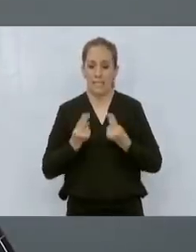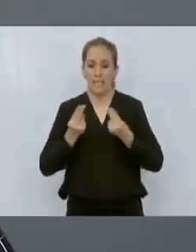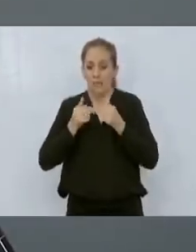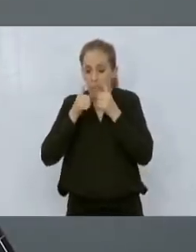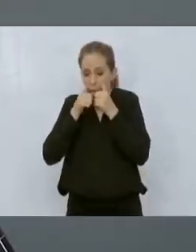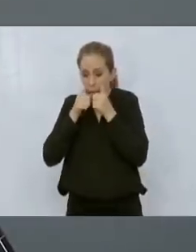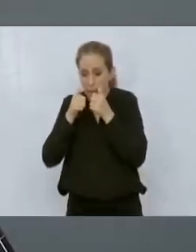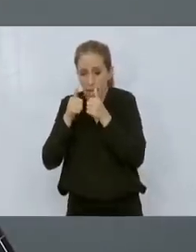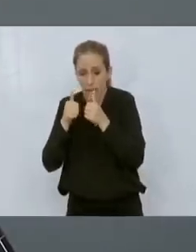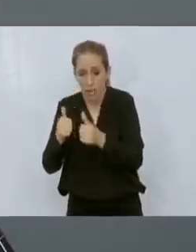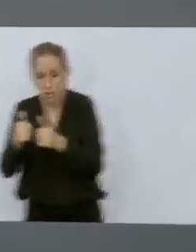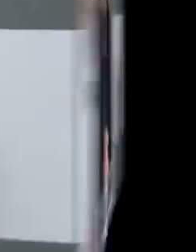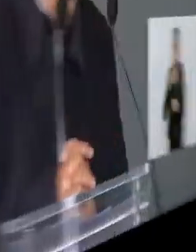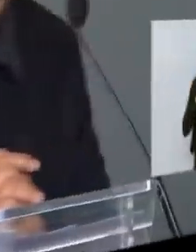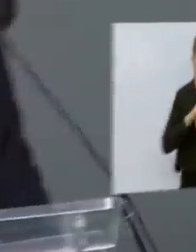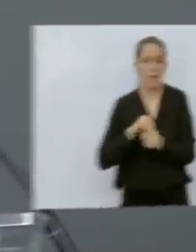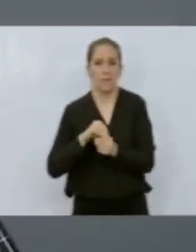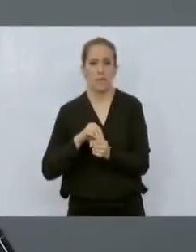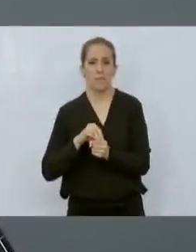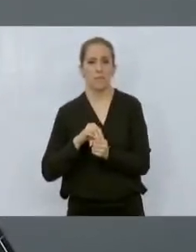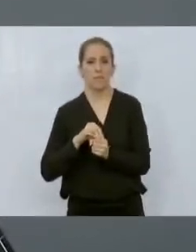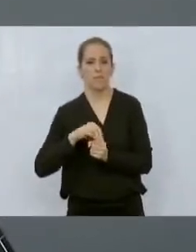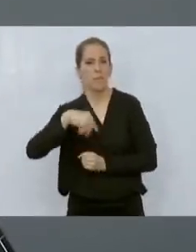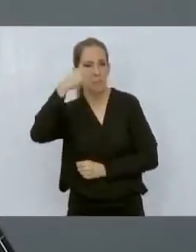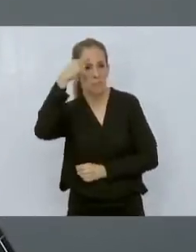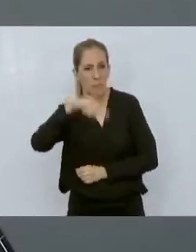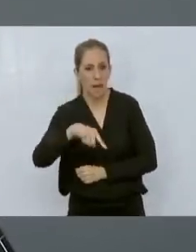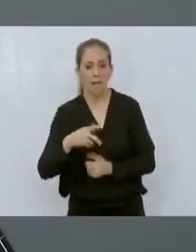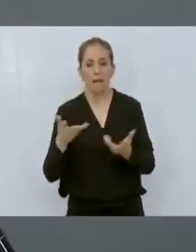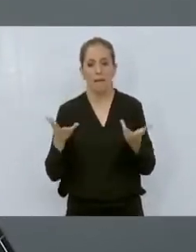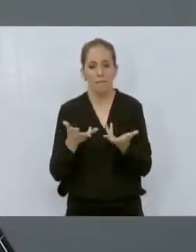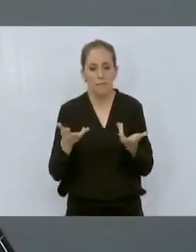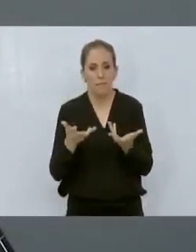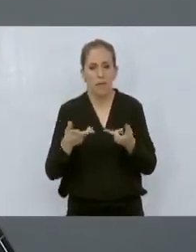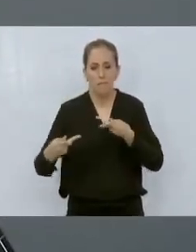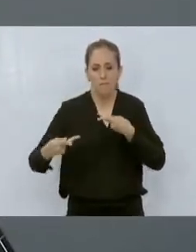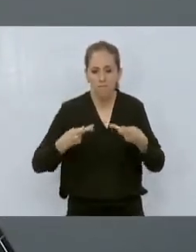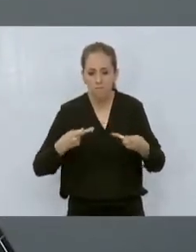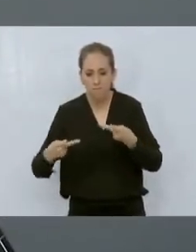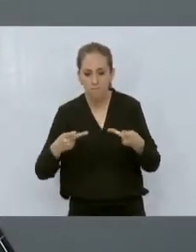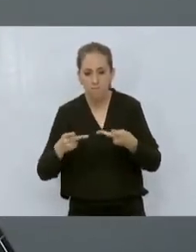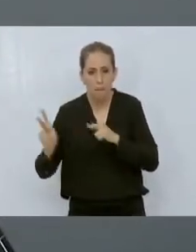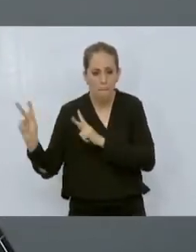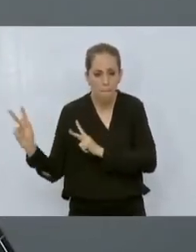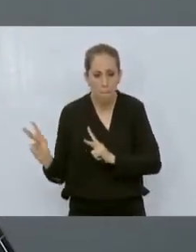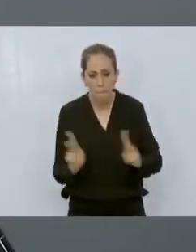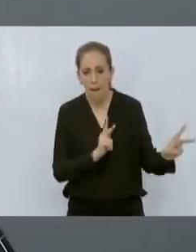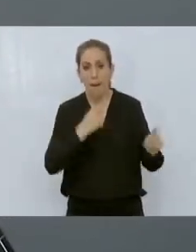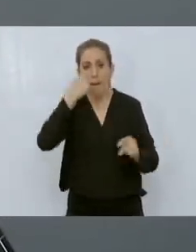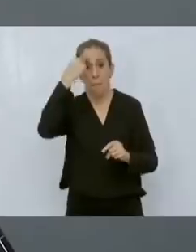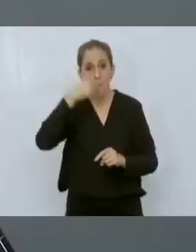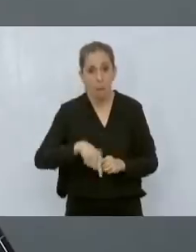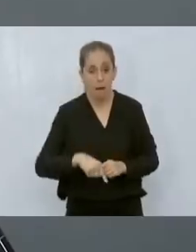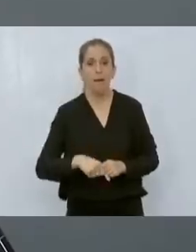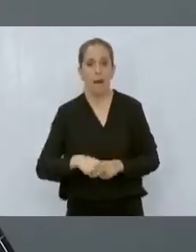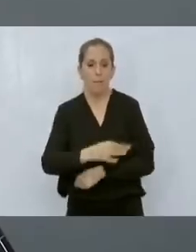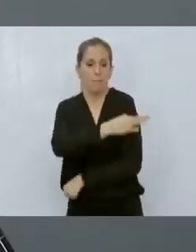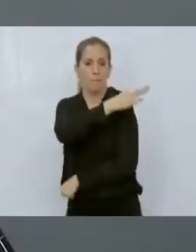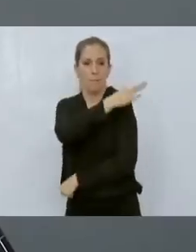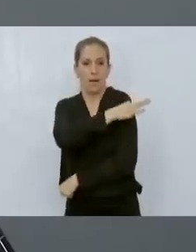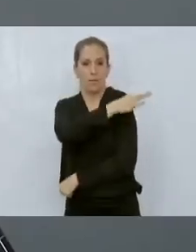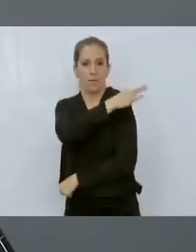a llevar a cabo un plan de vacunación, porque